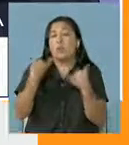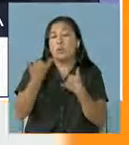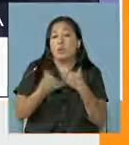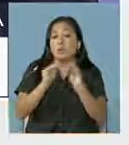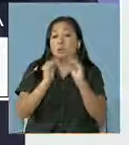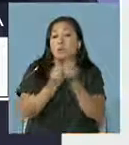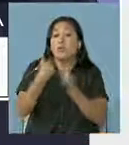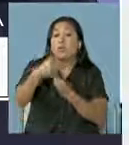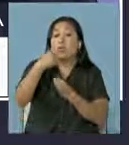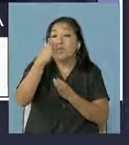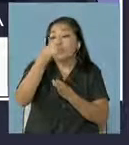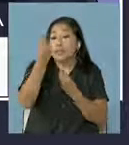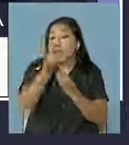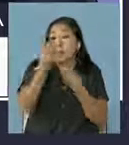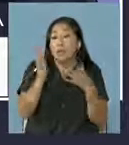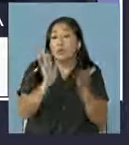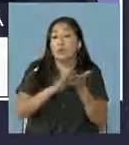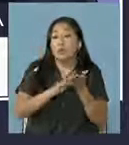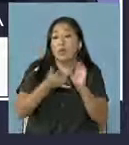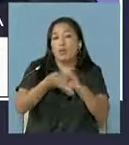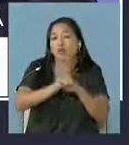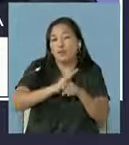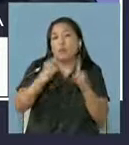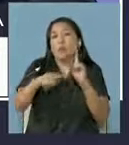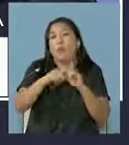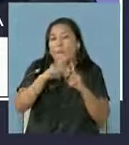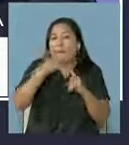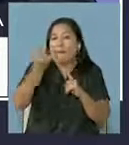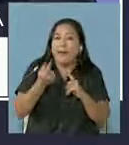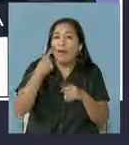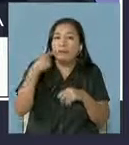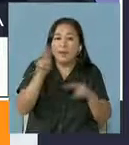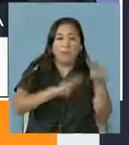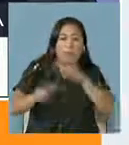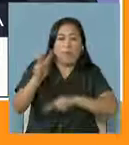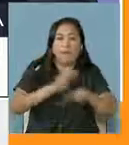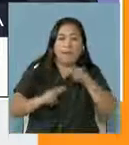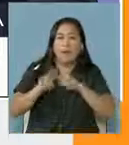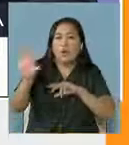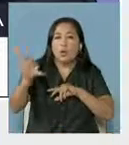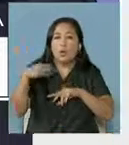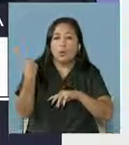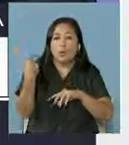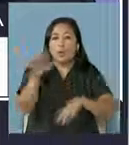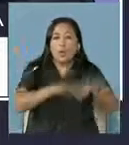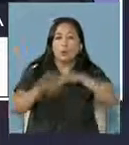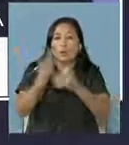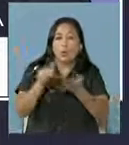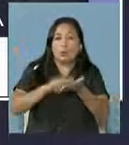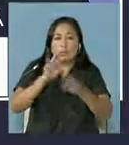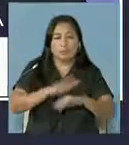ve el resultado del sábado con todo este tema de los covid positivos tendrá bastante eh influencia